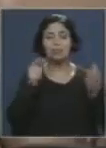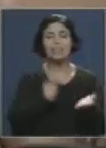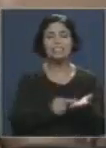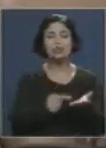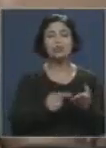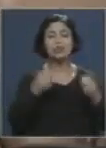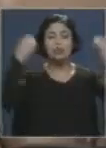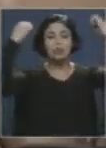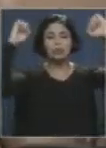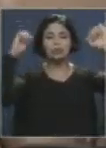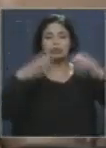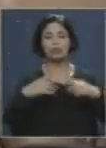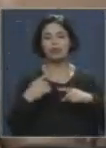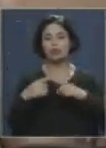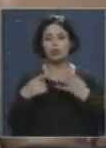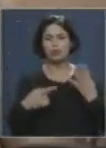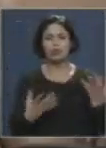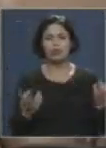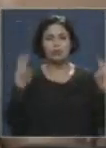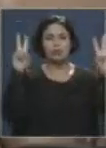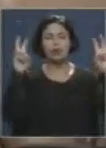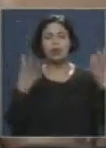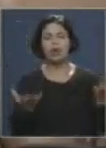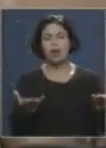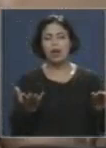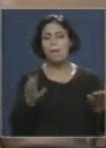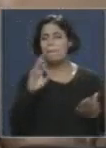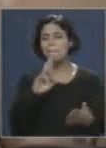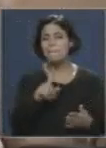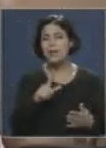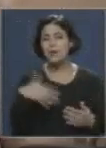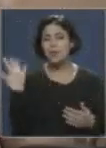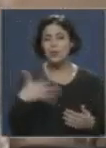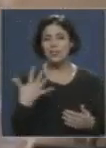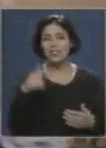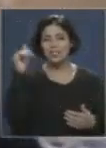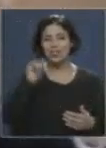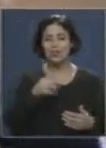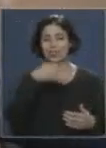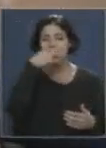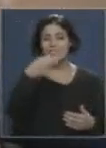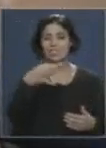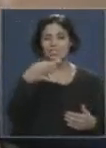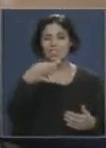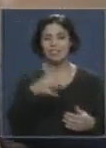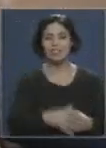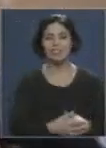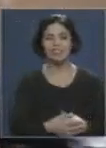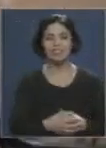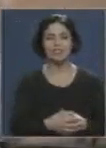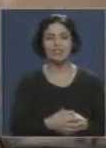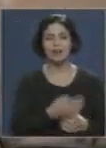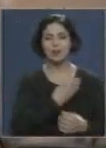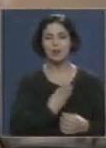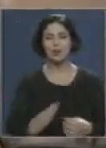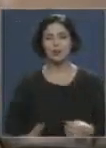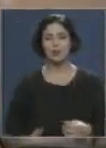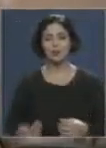deportivo, en muchas otras materias, pero es muy relevante hoy día destacar,